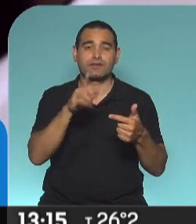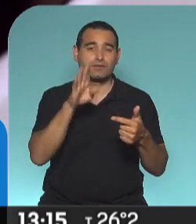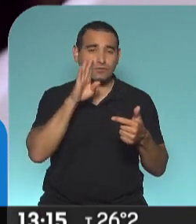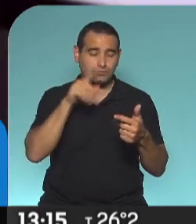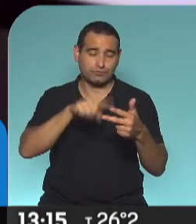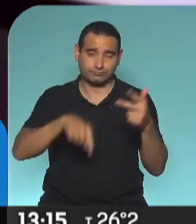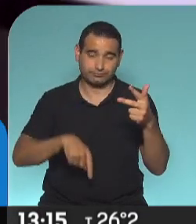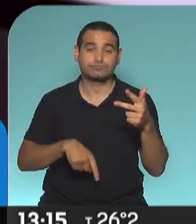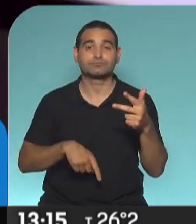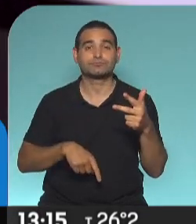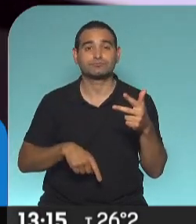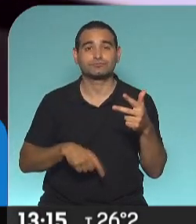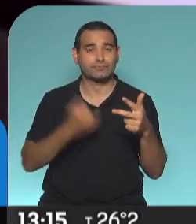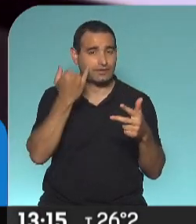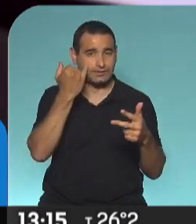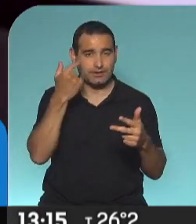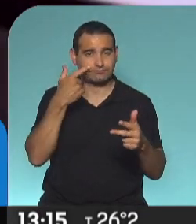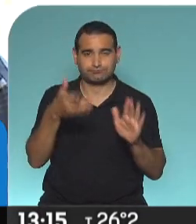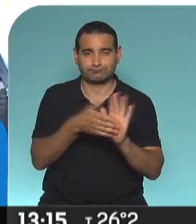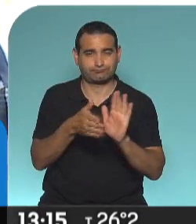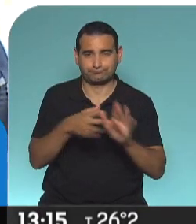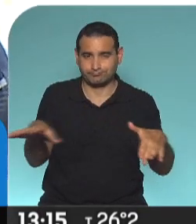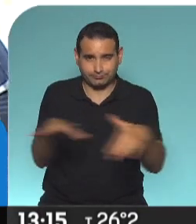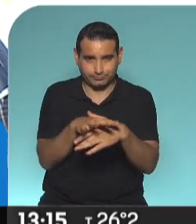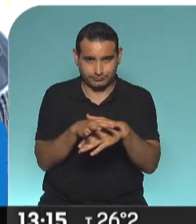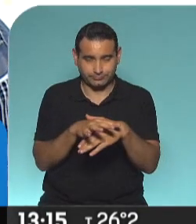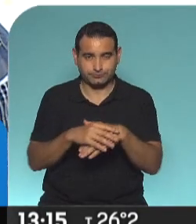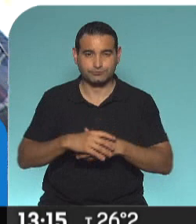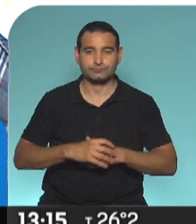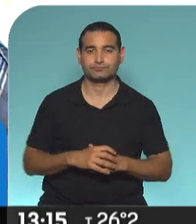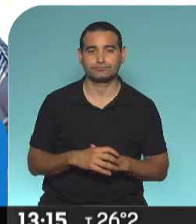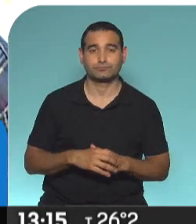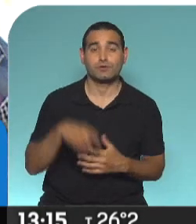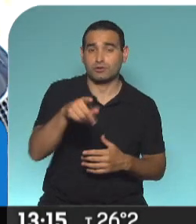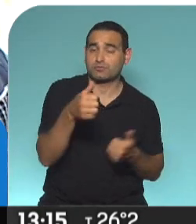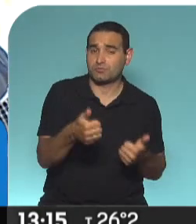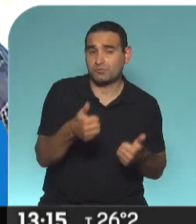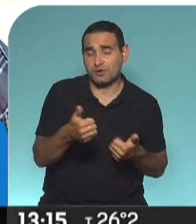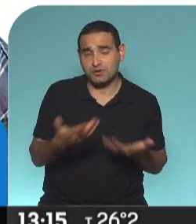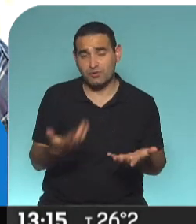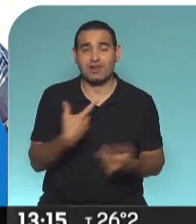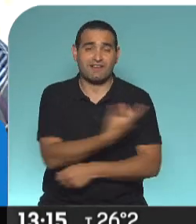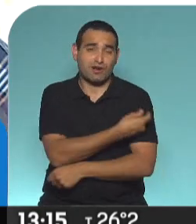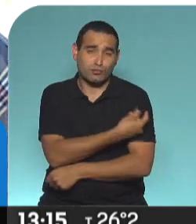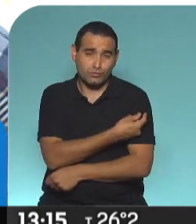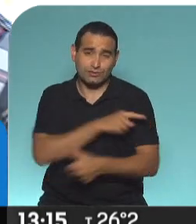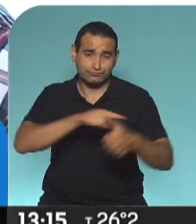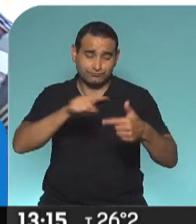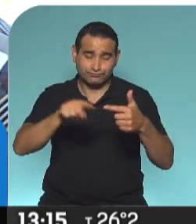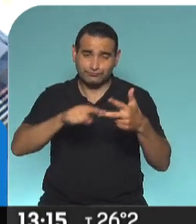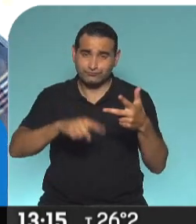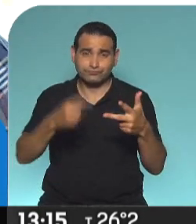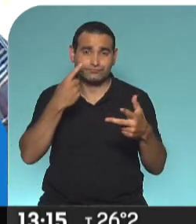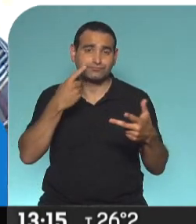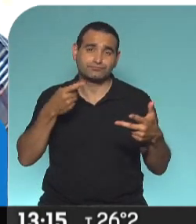vacuna de moderna han sido mucho más efectivas en el grupo vacuna les son una muy buena noticia porque todas las vacunas tienen están